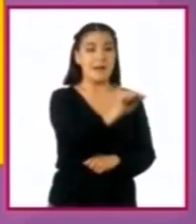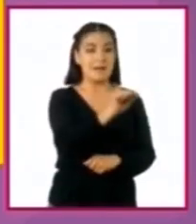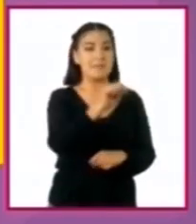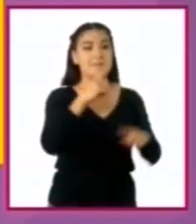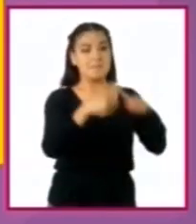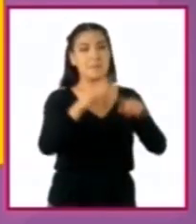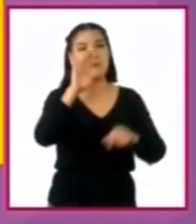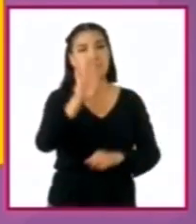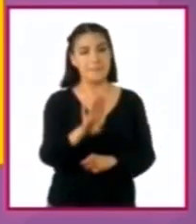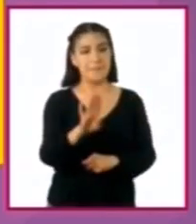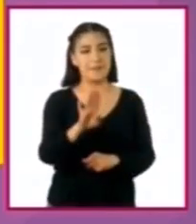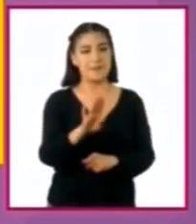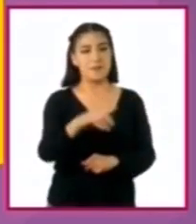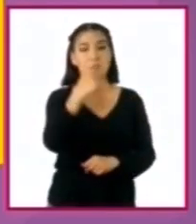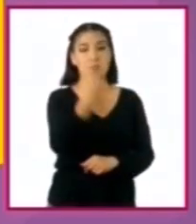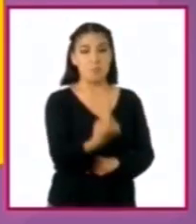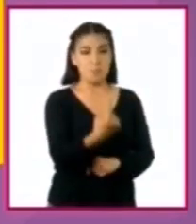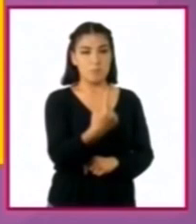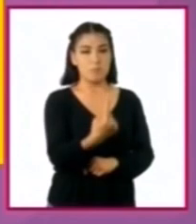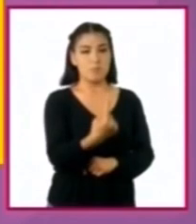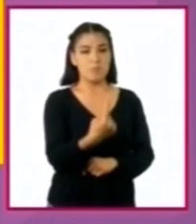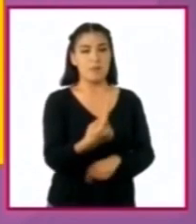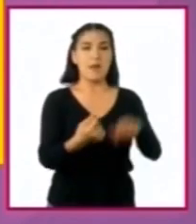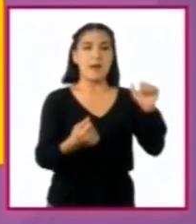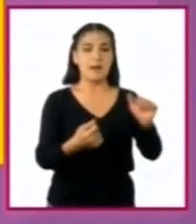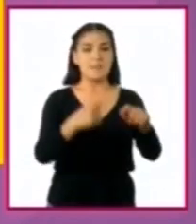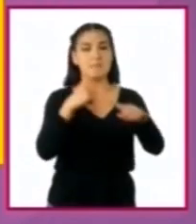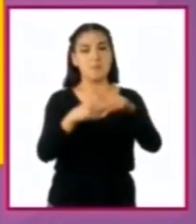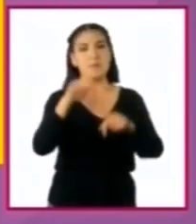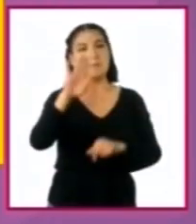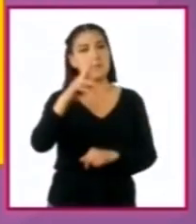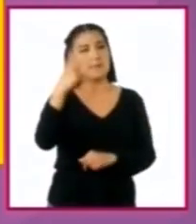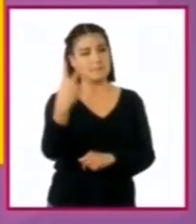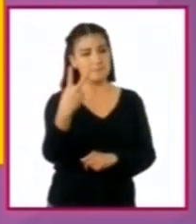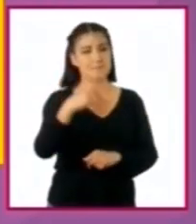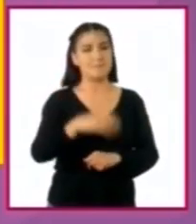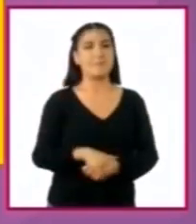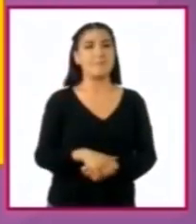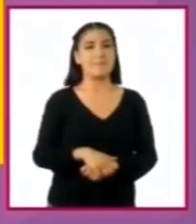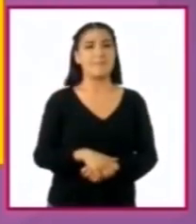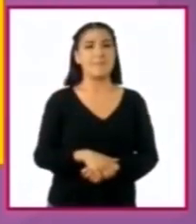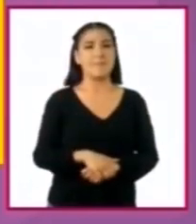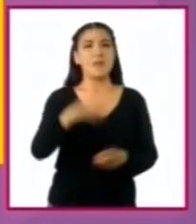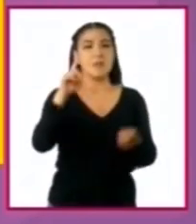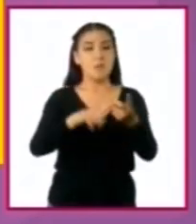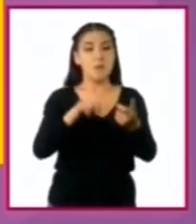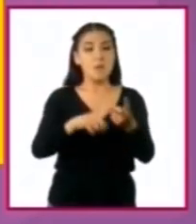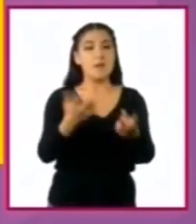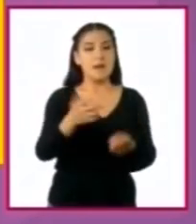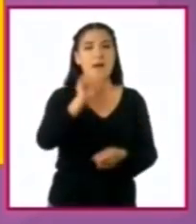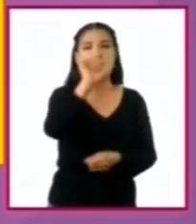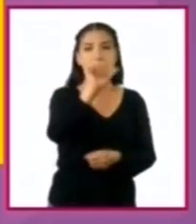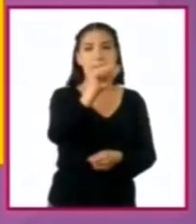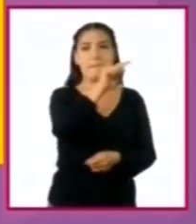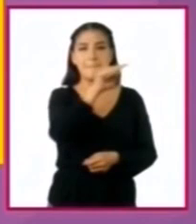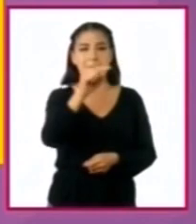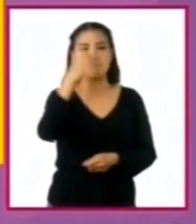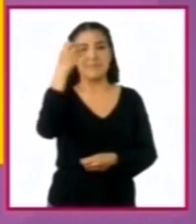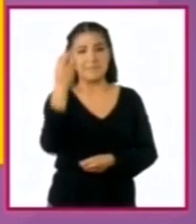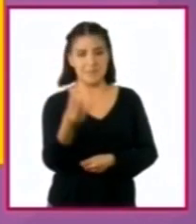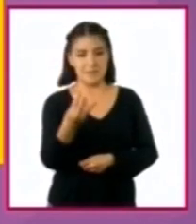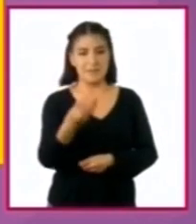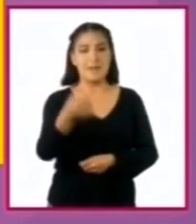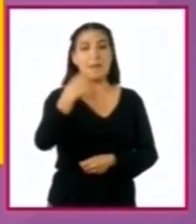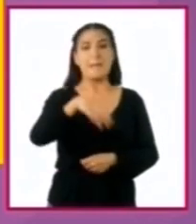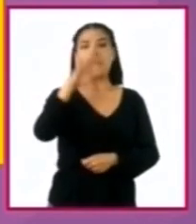por B, 1, A por B cuadrada, donde A es igual a menos 3 y B